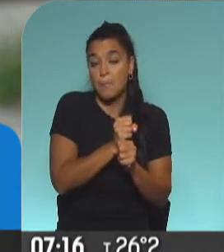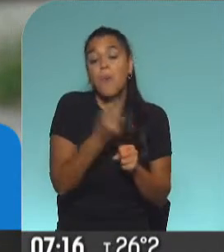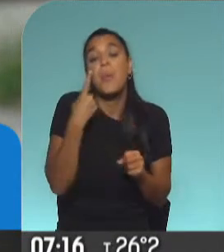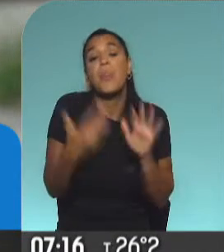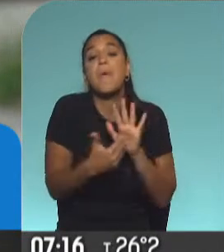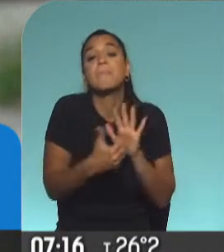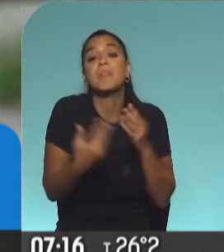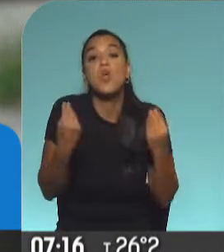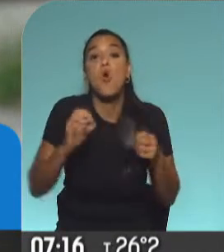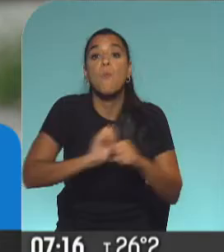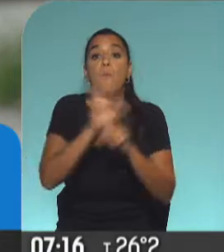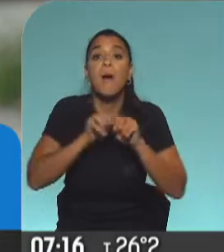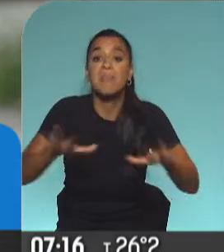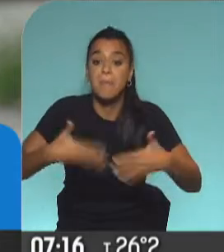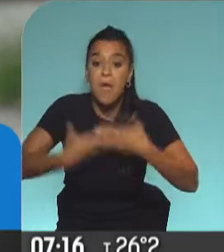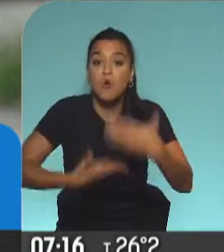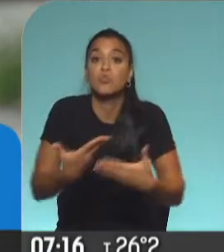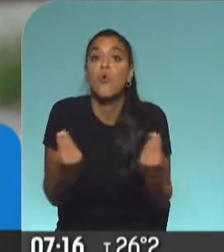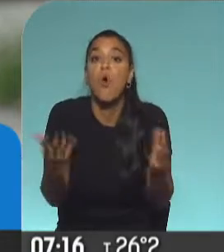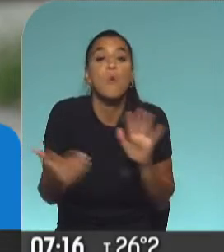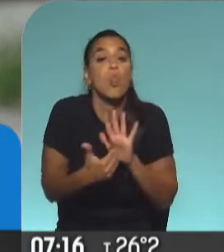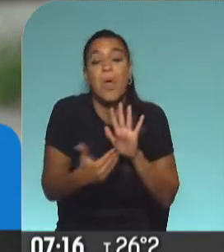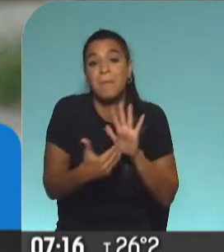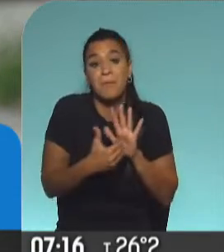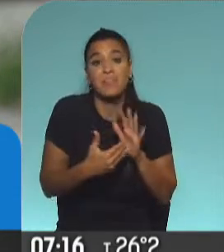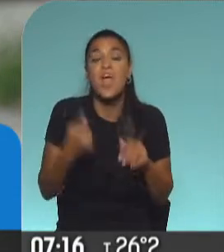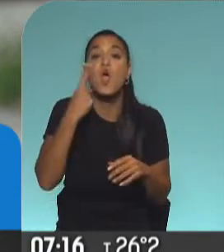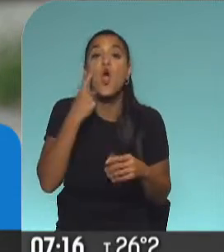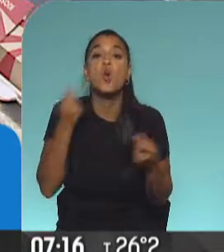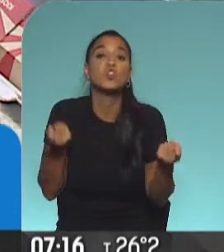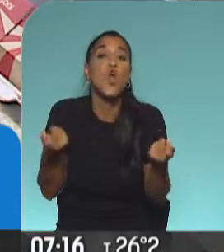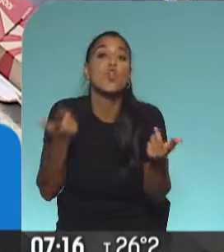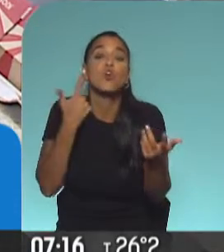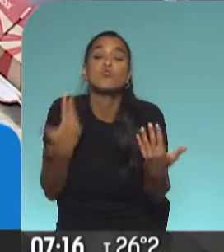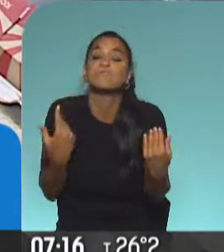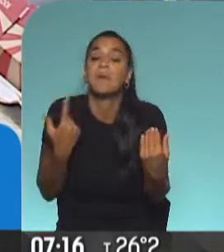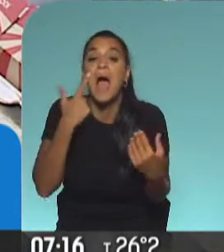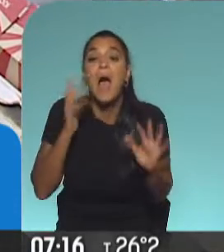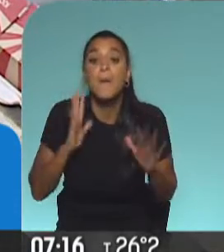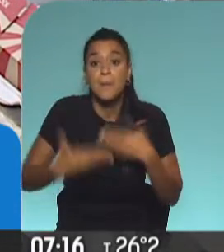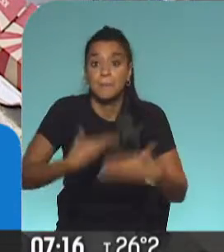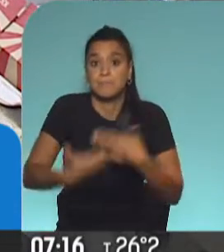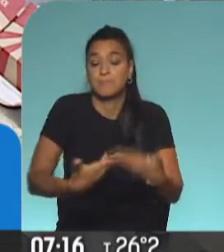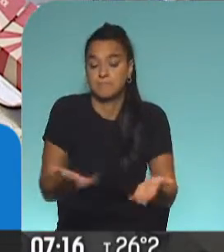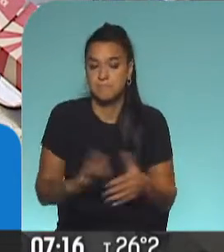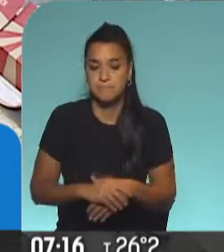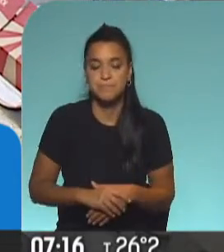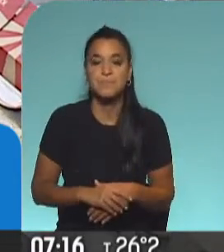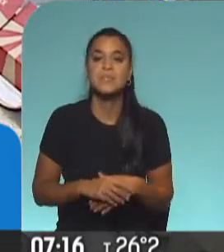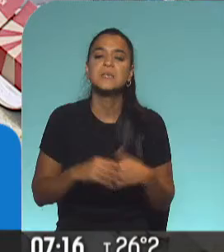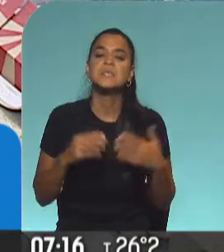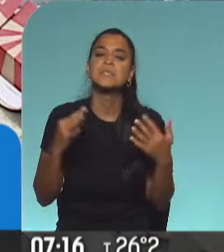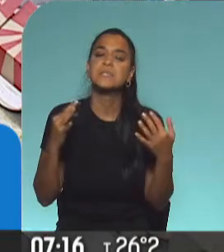de cómo continúe la pandemia y cómo continúe el control de la pandemia para que esa situación realmente se consolide. Seguramente va a